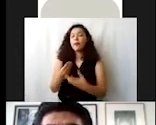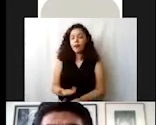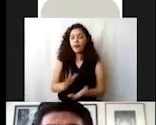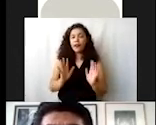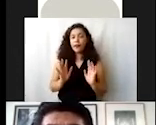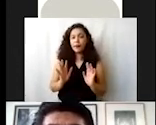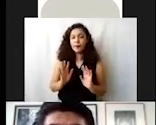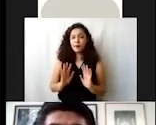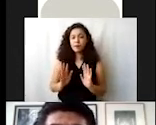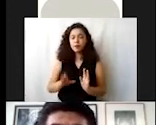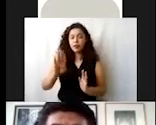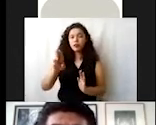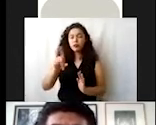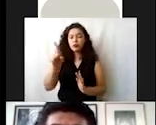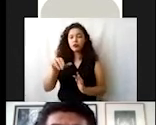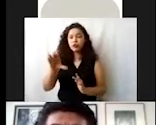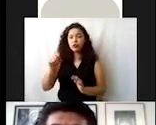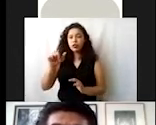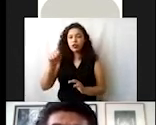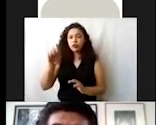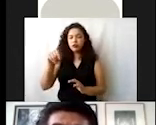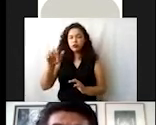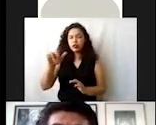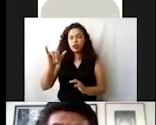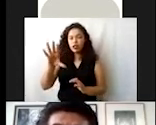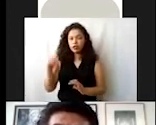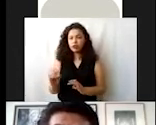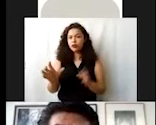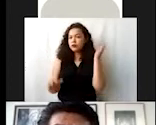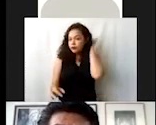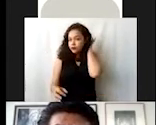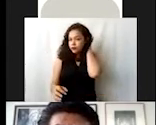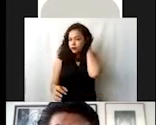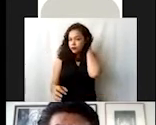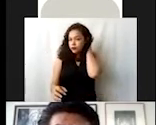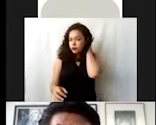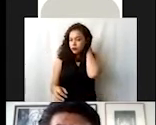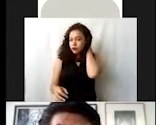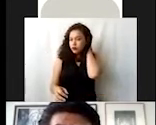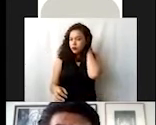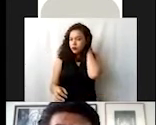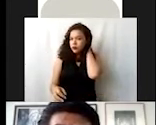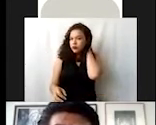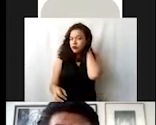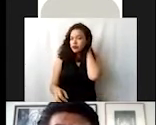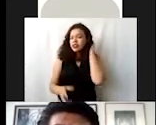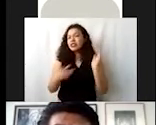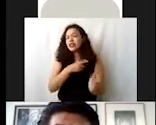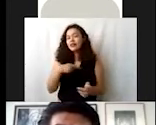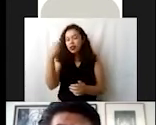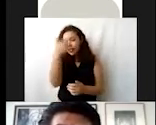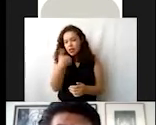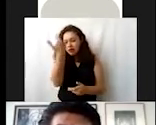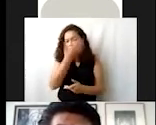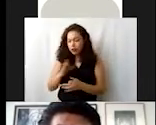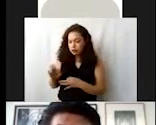habilitado tu buzón tributario, pues deberás consultarlo pues, habitualmente,